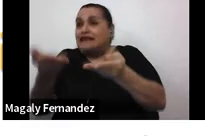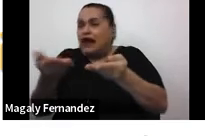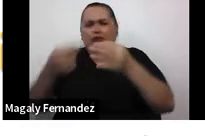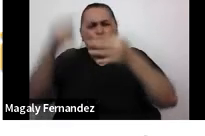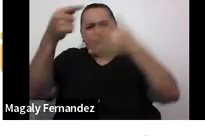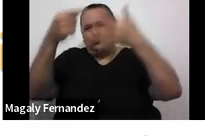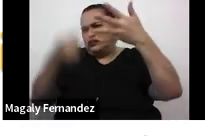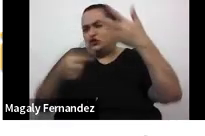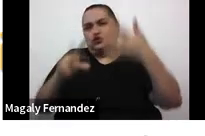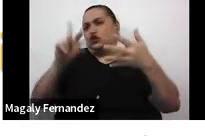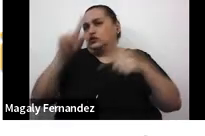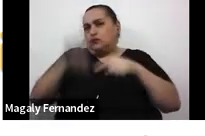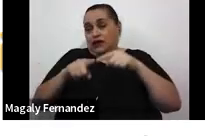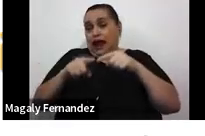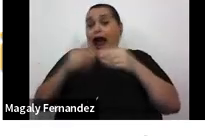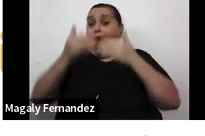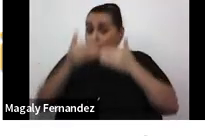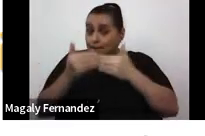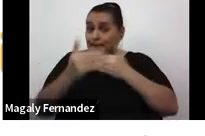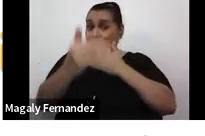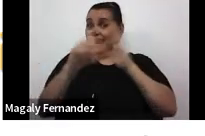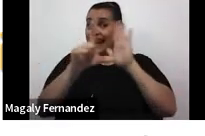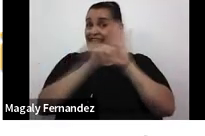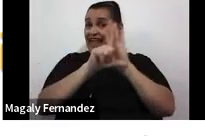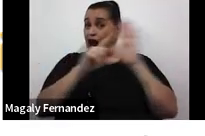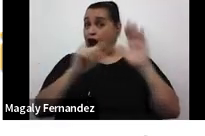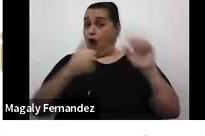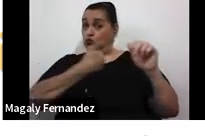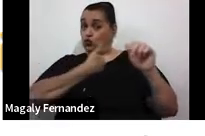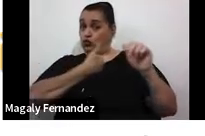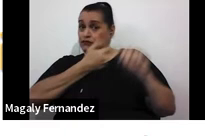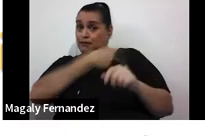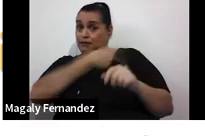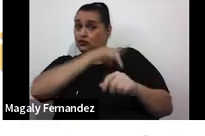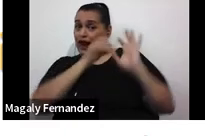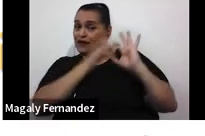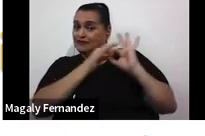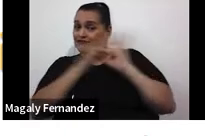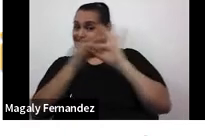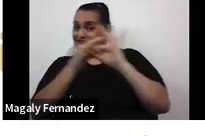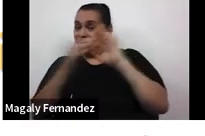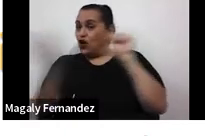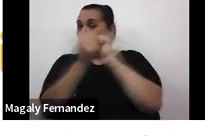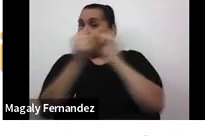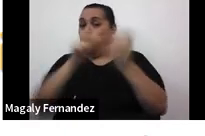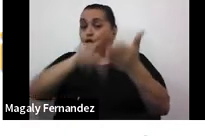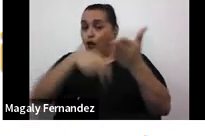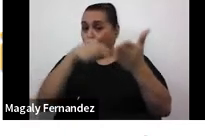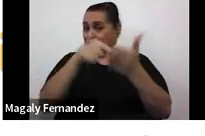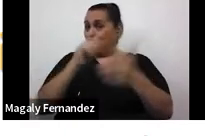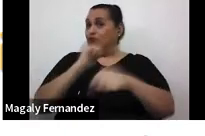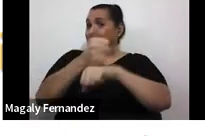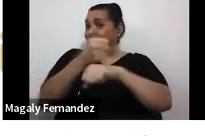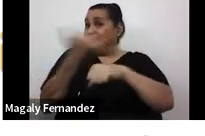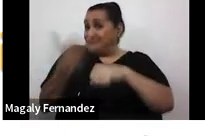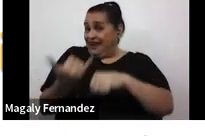a partir de la ley de autonomía que va en concordancia con la convención que así lo establece se creó